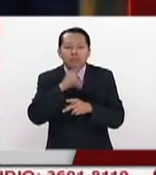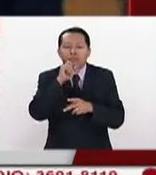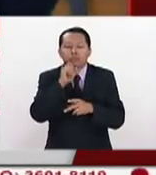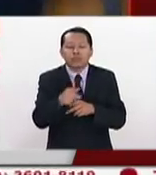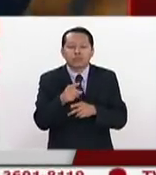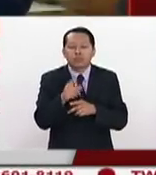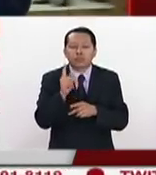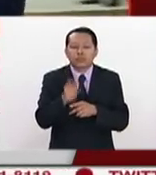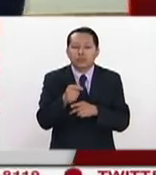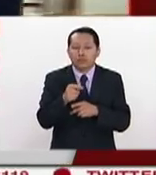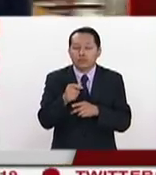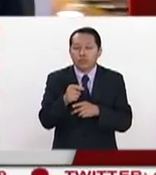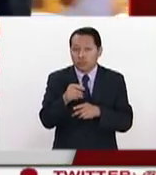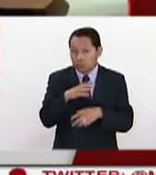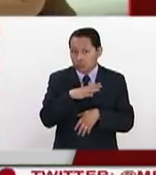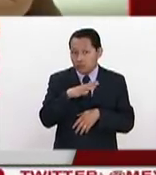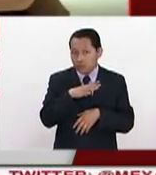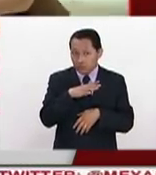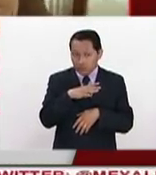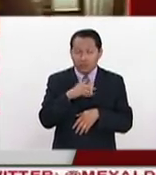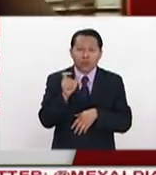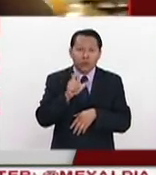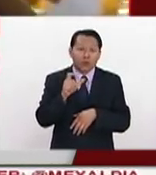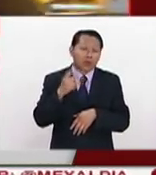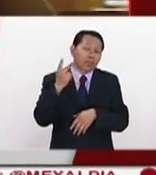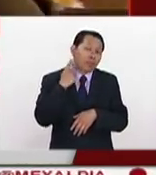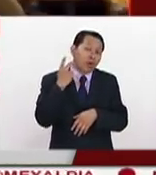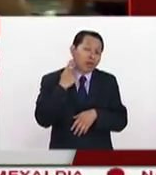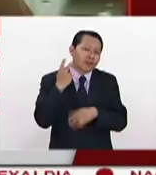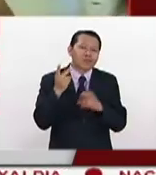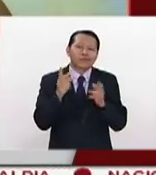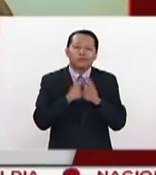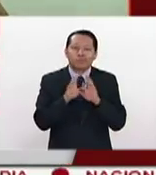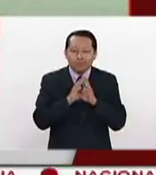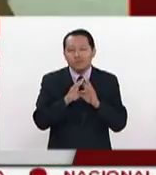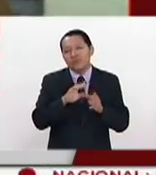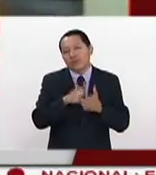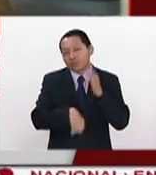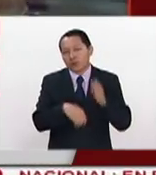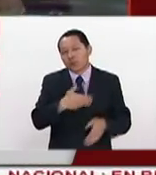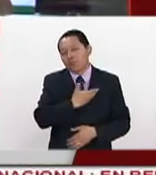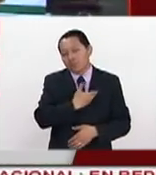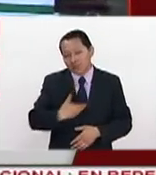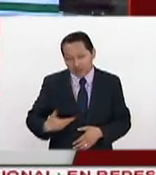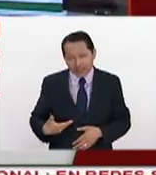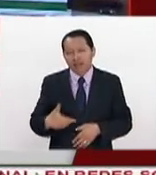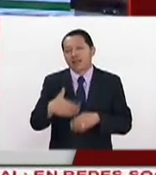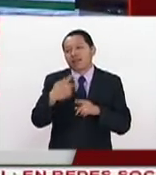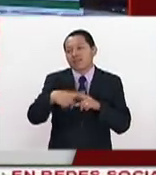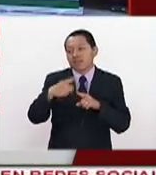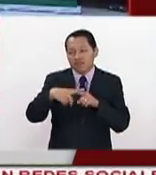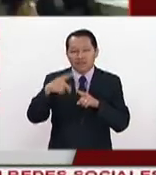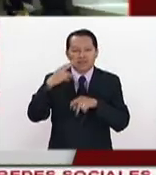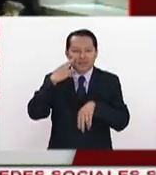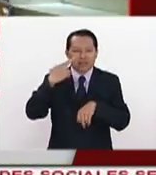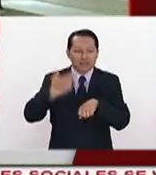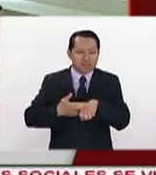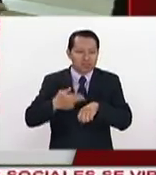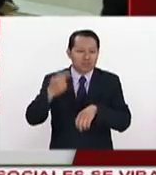sobre todo a partir de lo que los actores políticos, en este caso los presidentes y los ministros, que